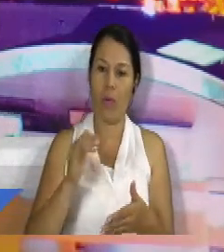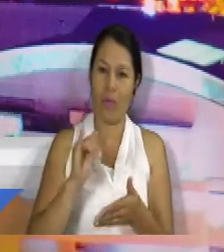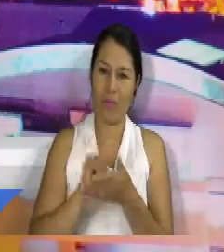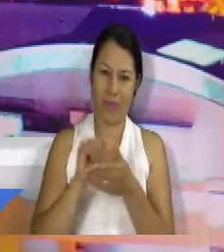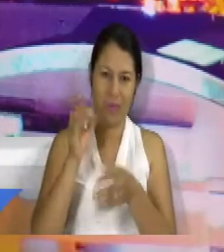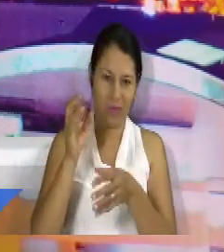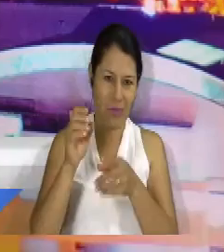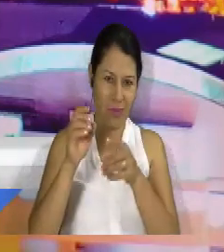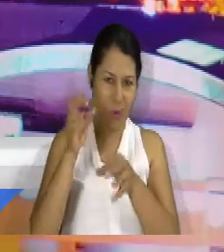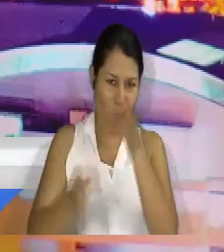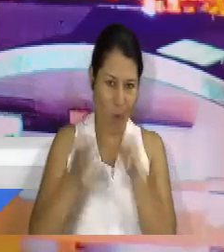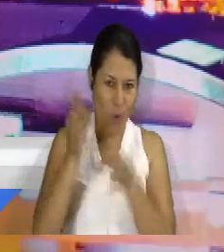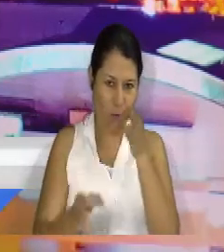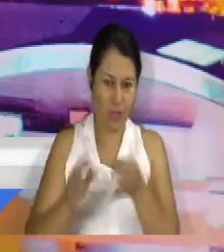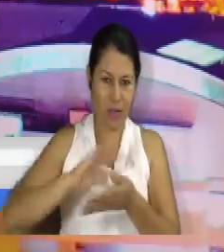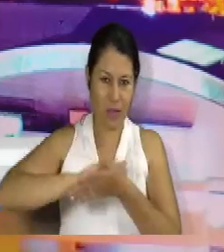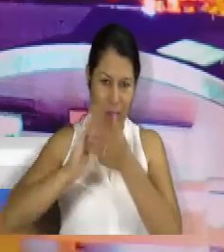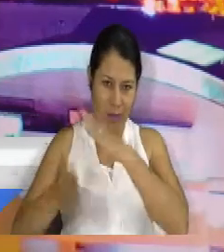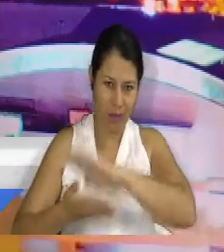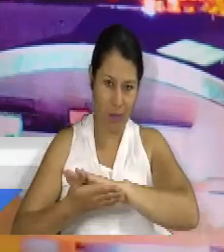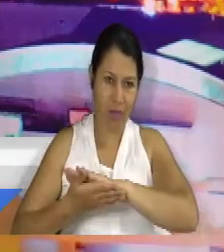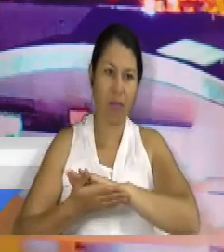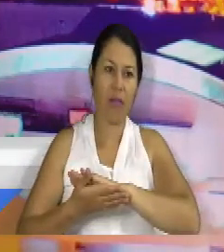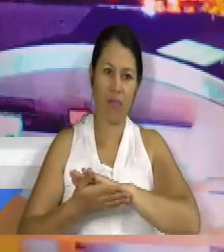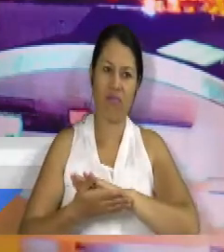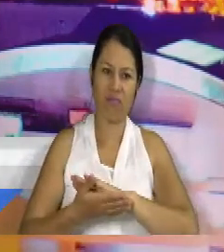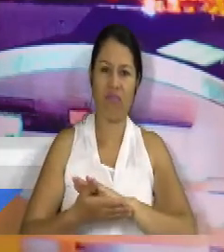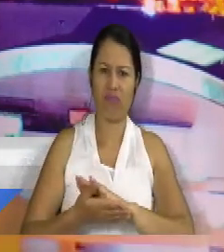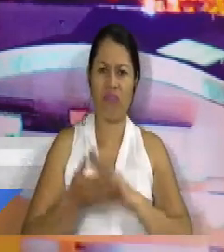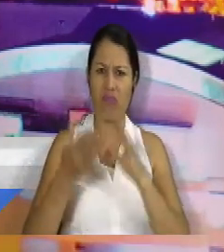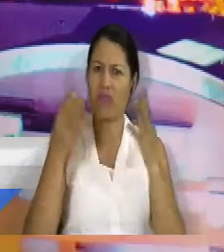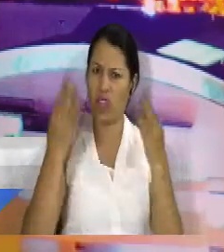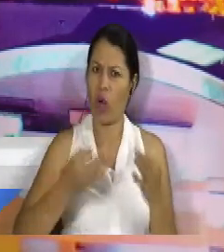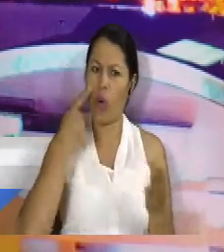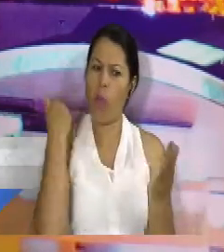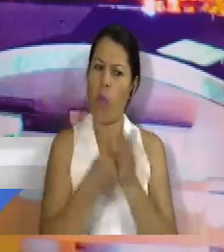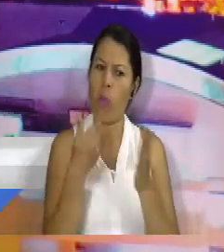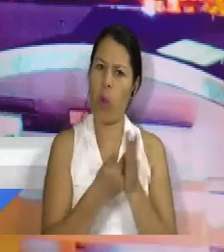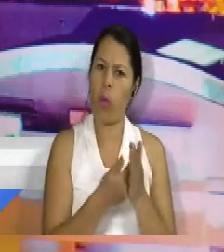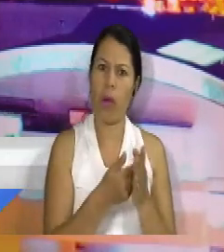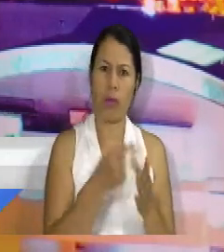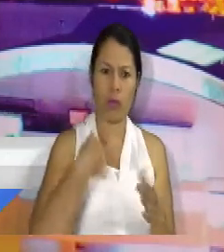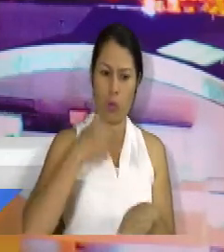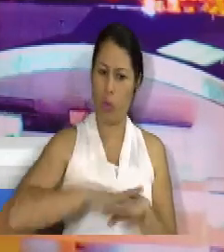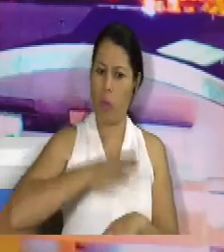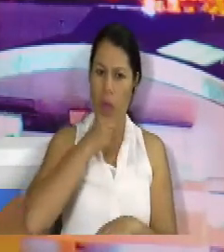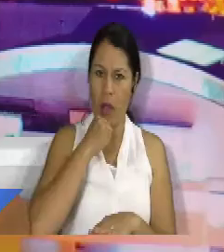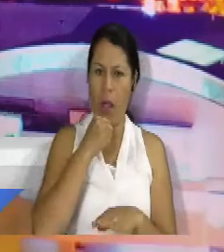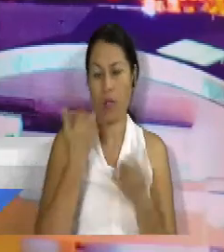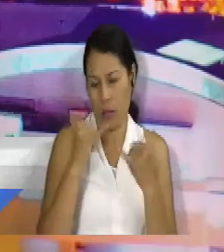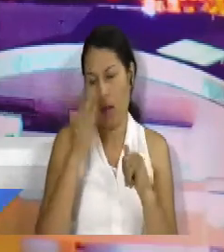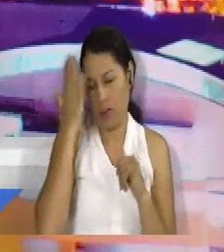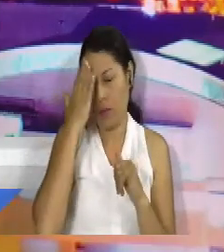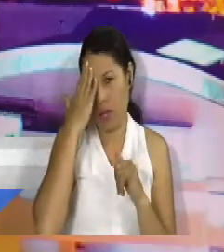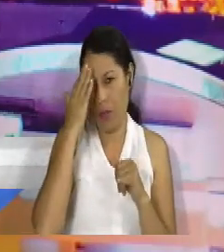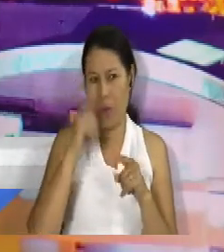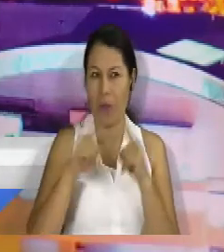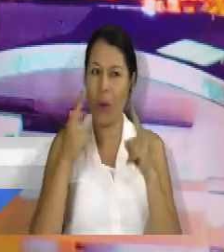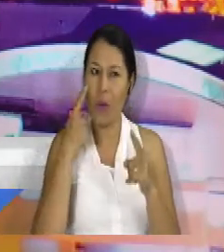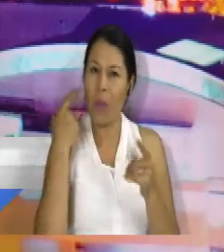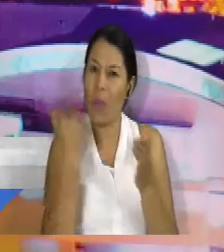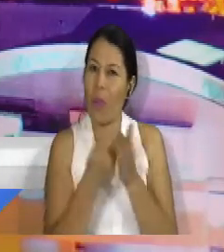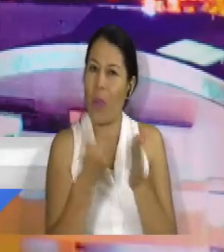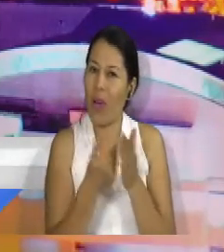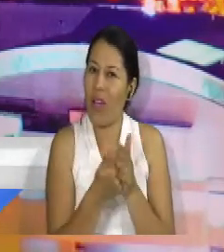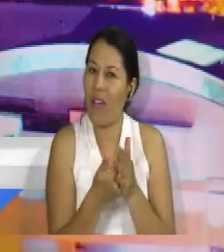finiquitar esto a mi favor, es decir, va a demostrar mi inocencia, como está clara ya, porque las últimas pruebas, entre comillas, son los 2 falsos testigos y ya